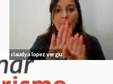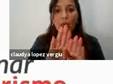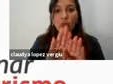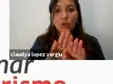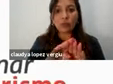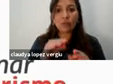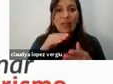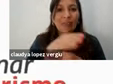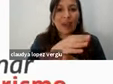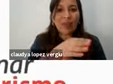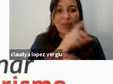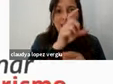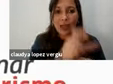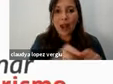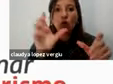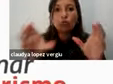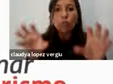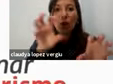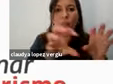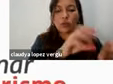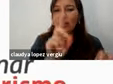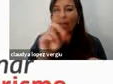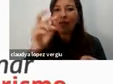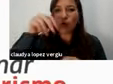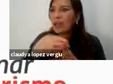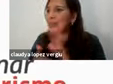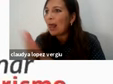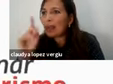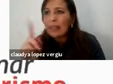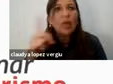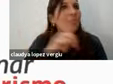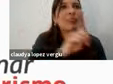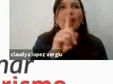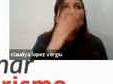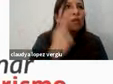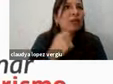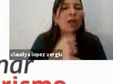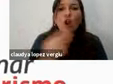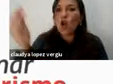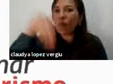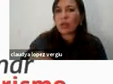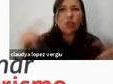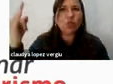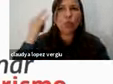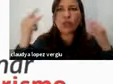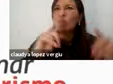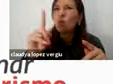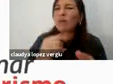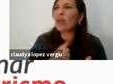las comunidades y que nadie podía bajar, nadie podía trabajar, ya no habían turistas, ya no había